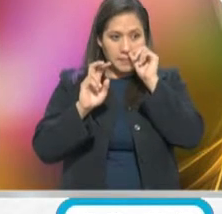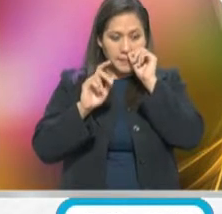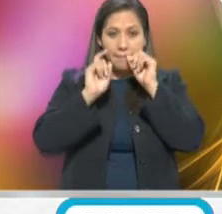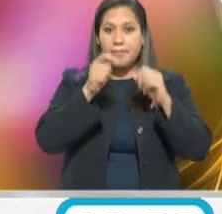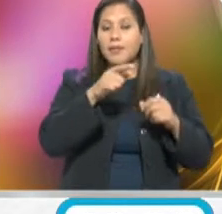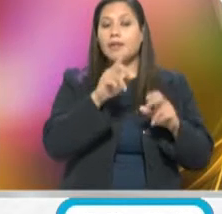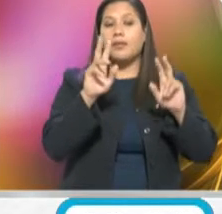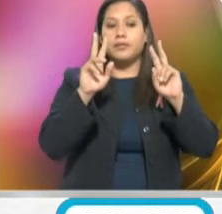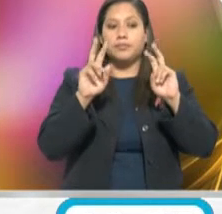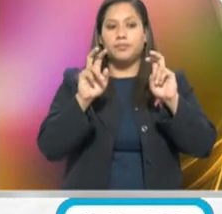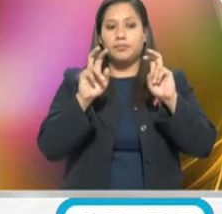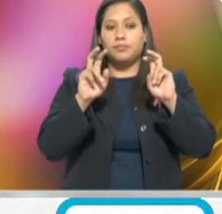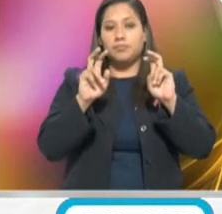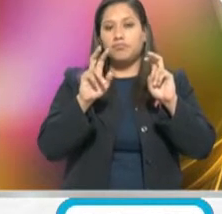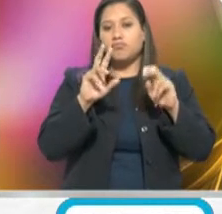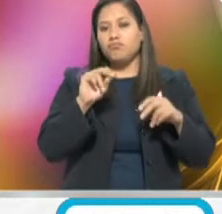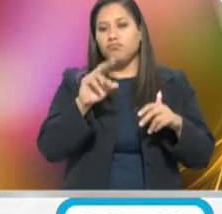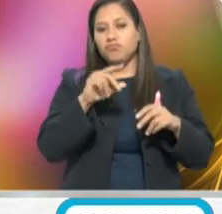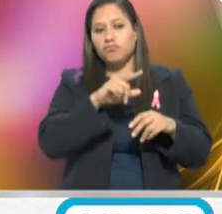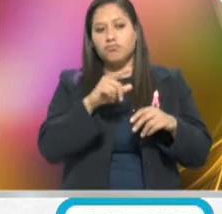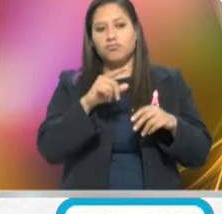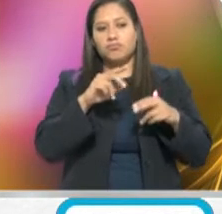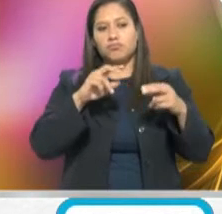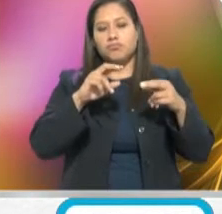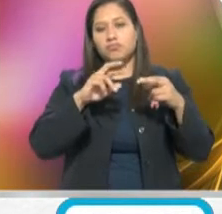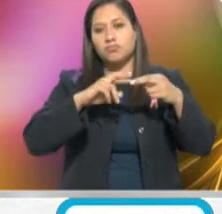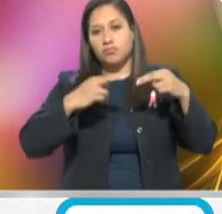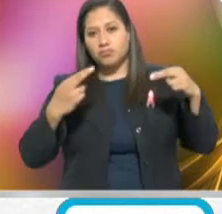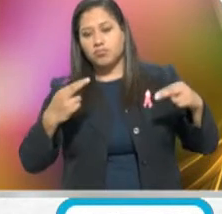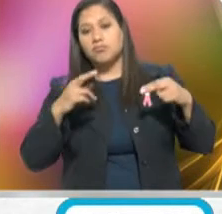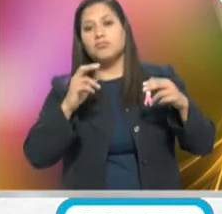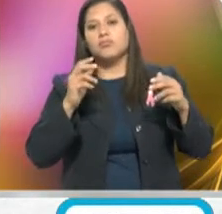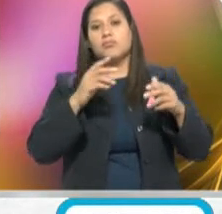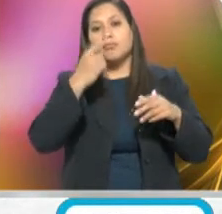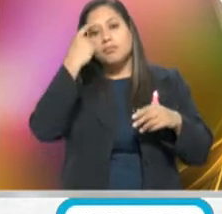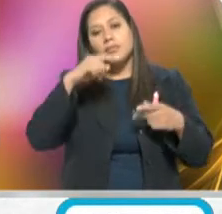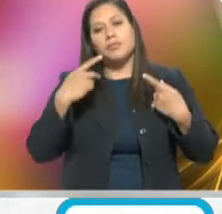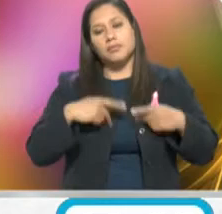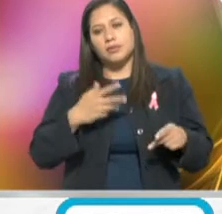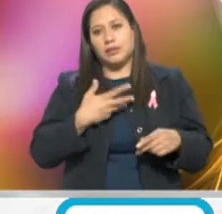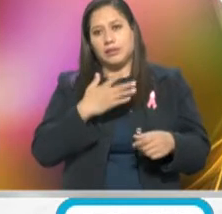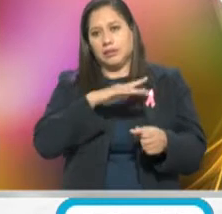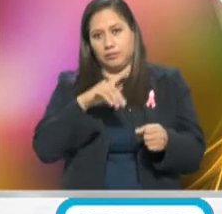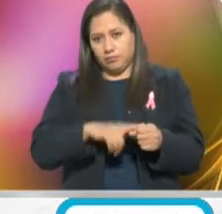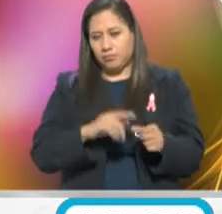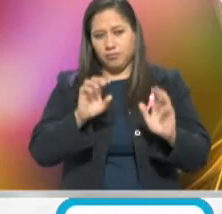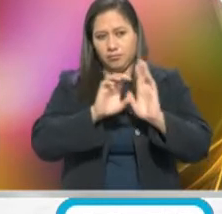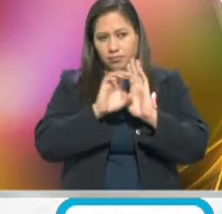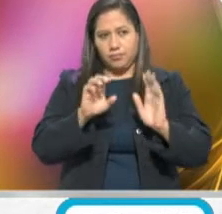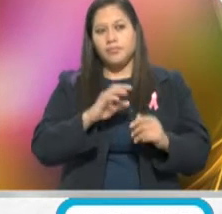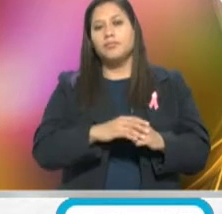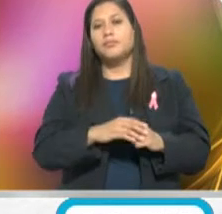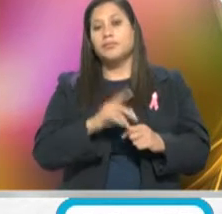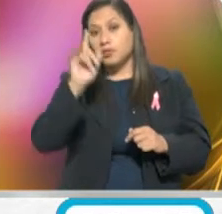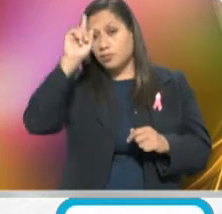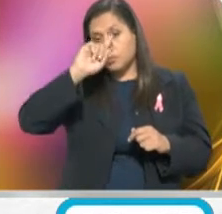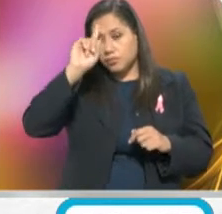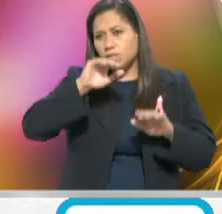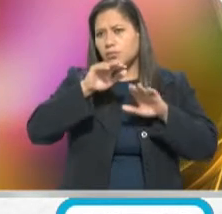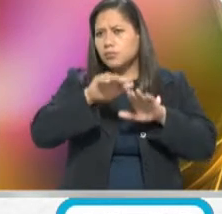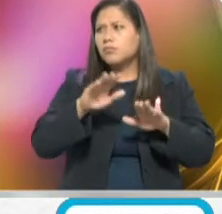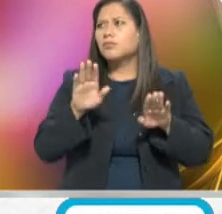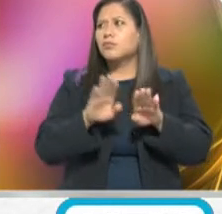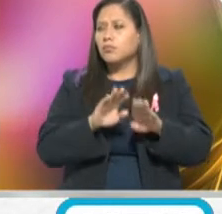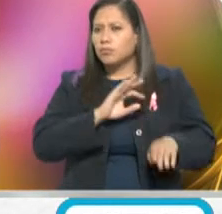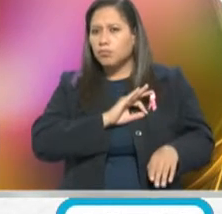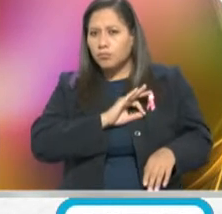temas que no son evidentemente relacionables completamente para quienes tenemos animales. Veo, por ejemplo, tips acerca de cómo